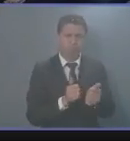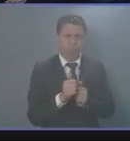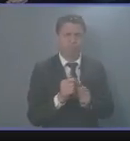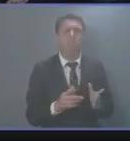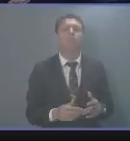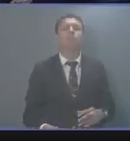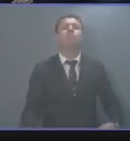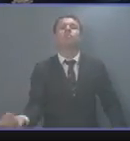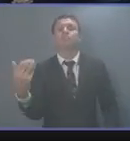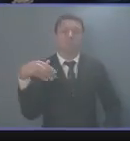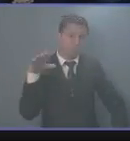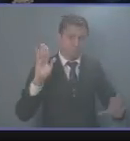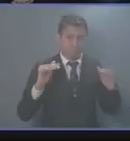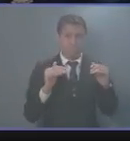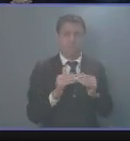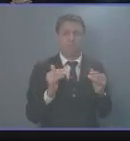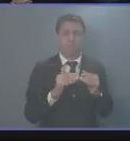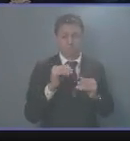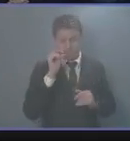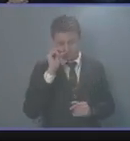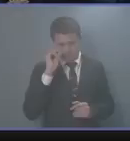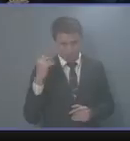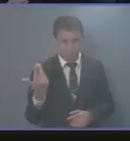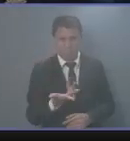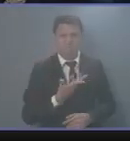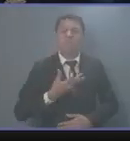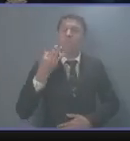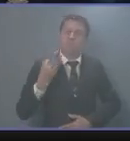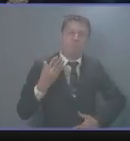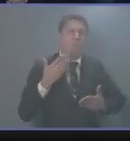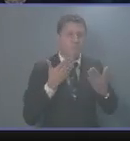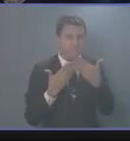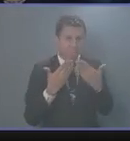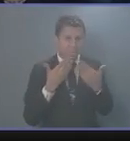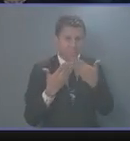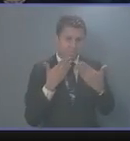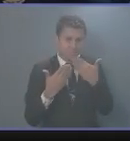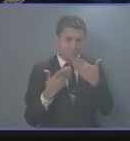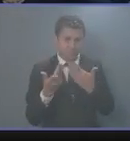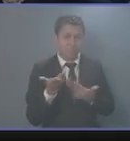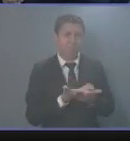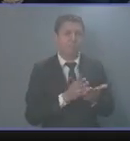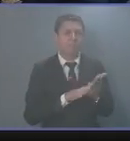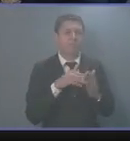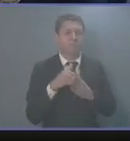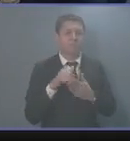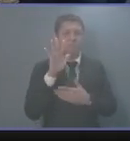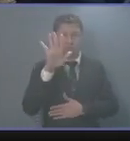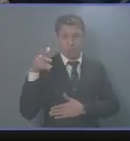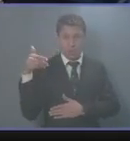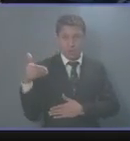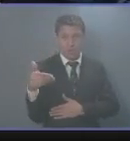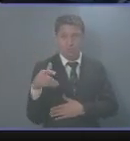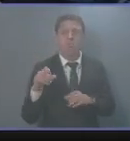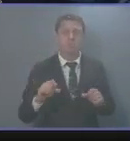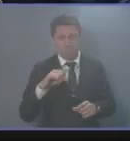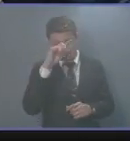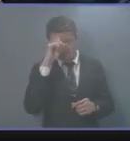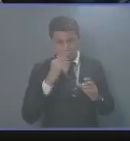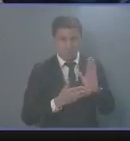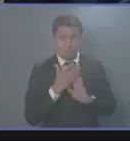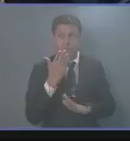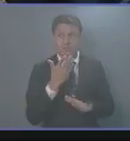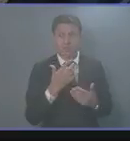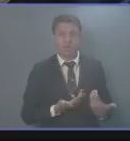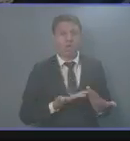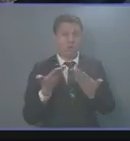Pero además de eso, nosotros también, hay que decirlo, en este plan quinquenal se logra fortalecer a las